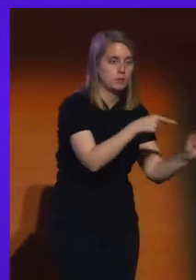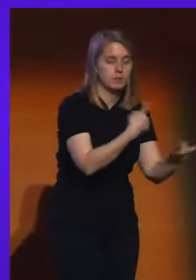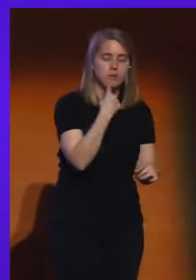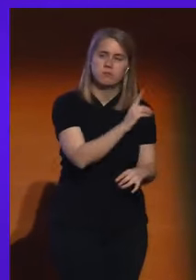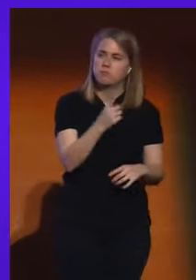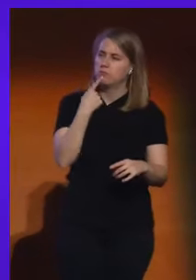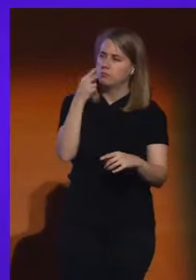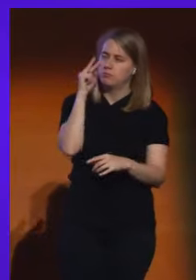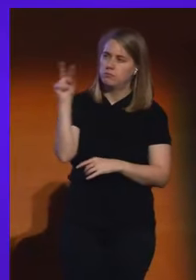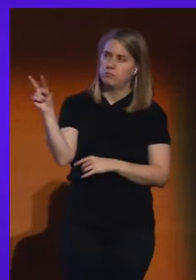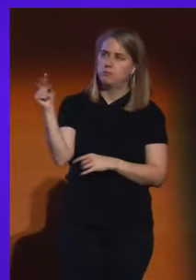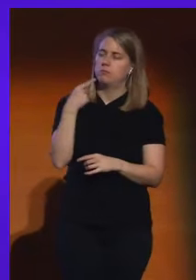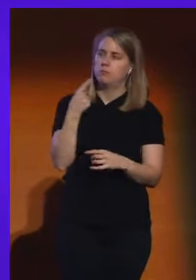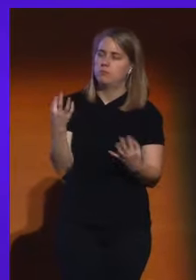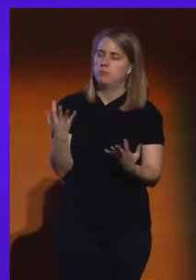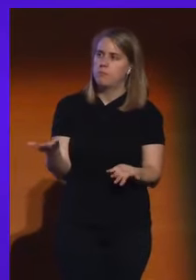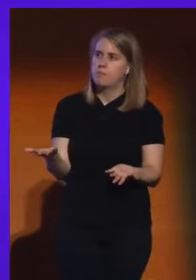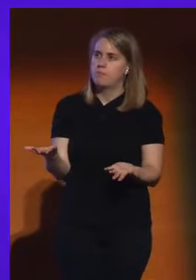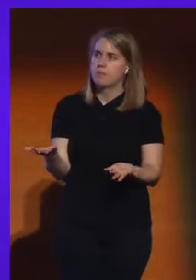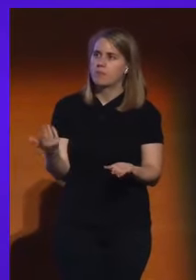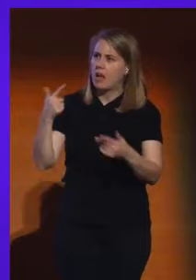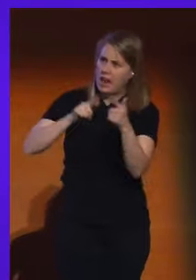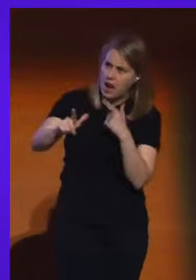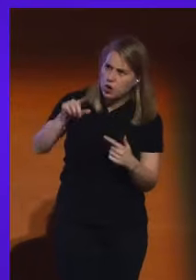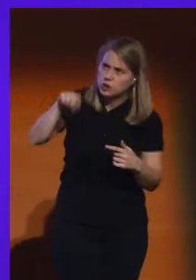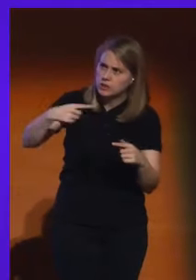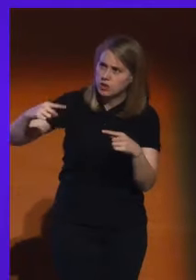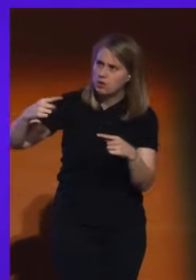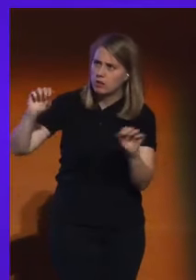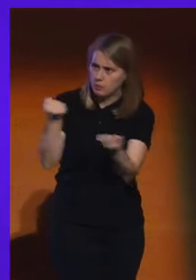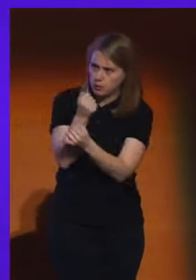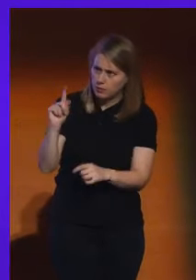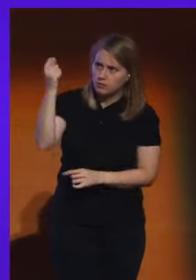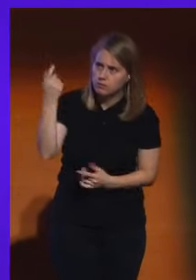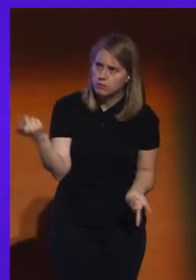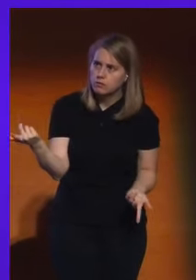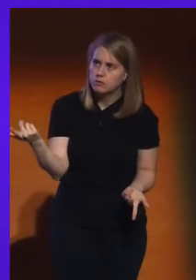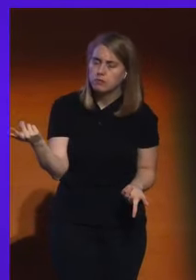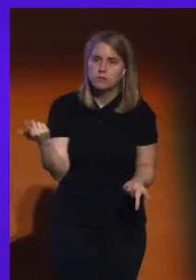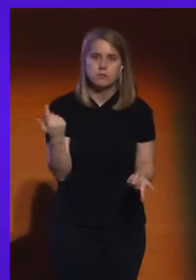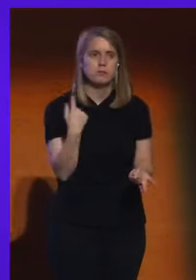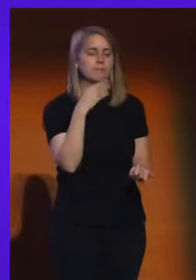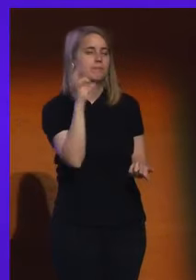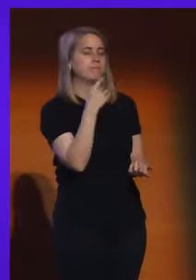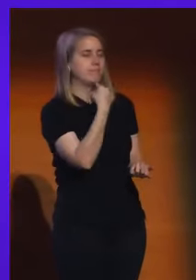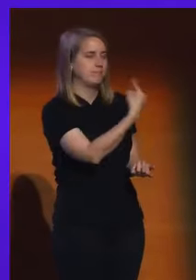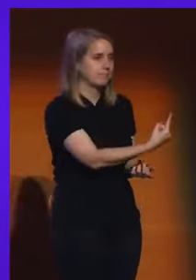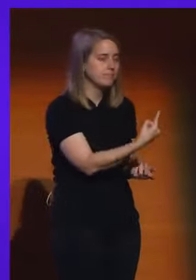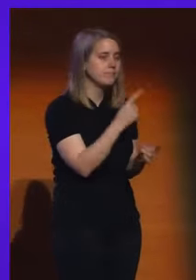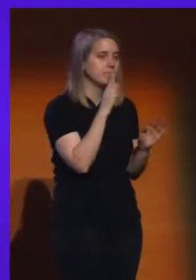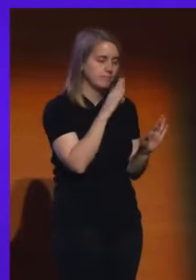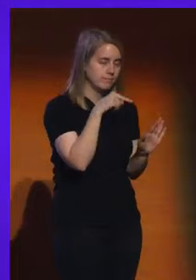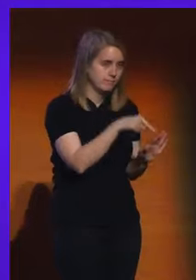Darwish lo mira y le dice: y está muy lejos lo imposible. Y la voz de Said le